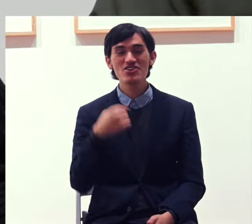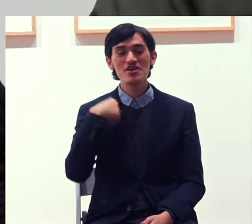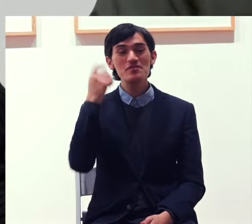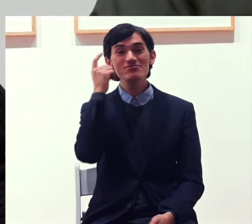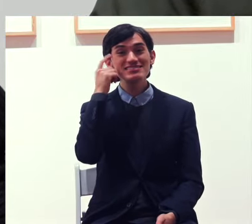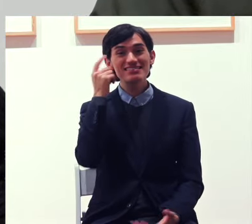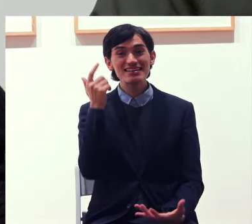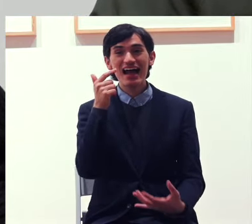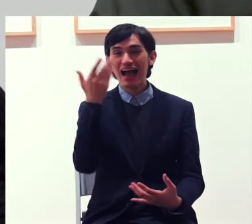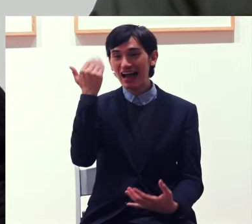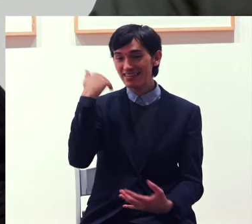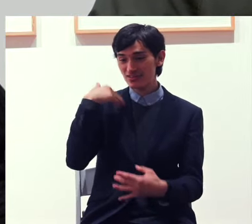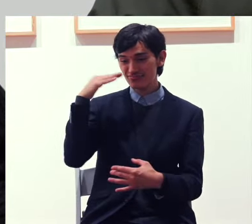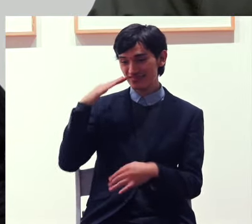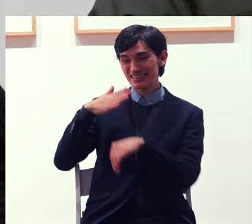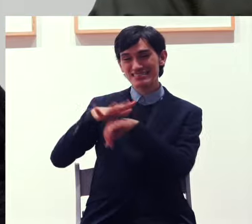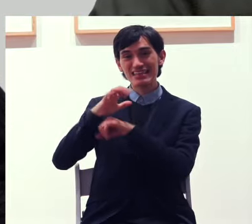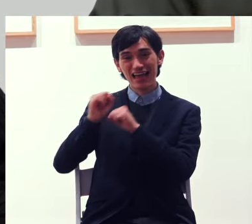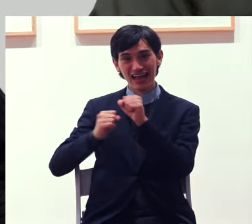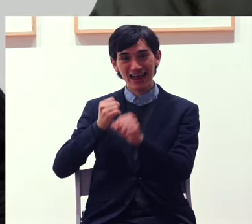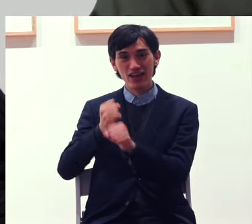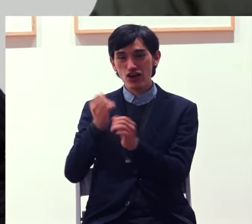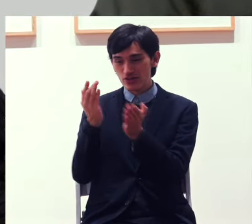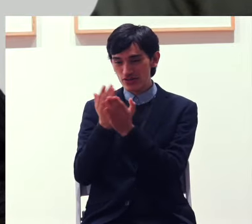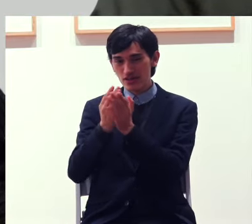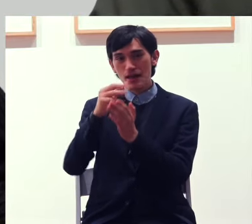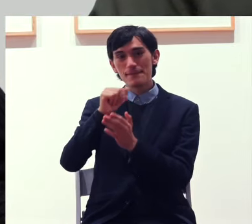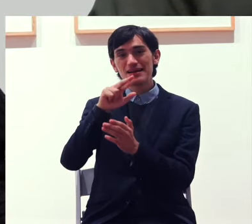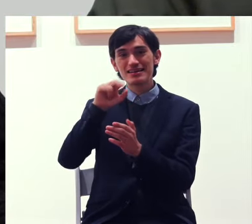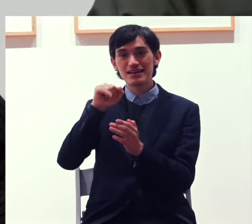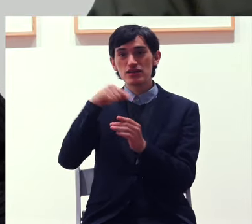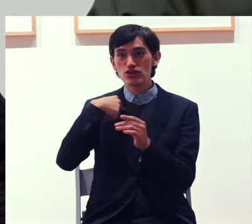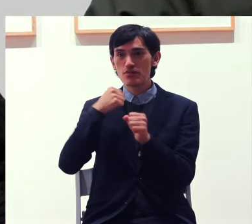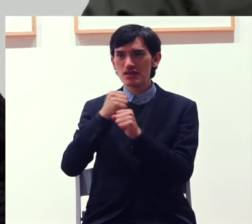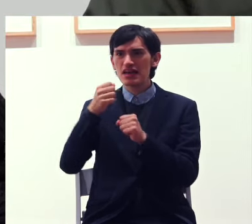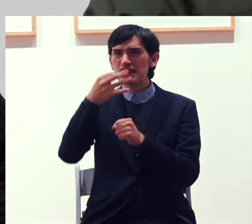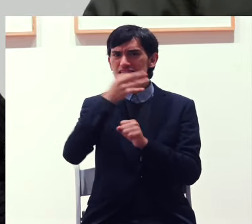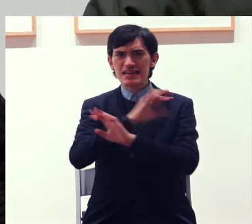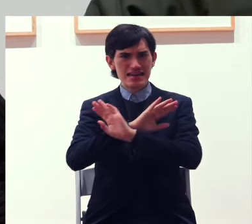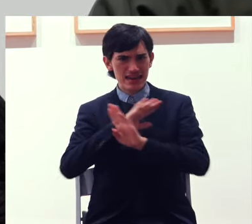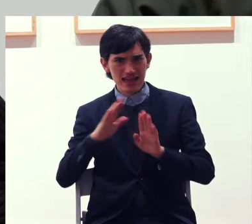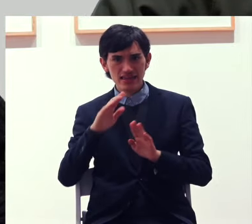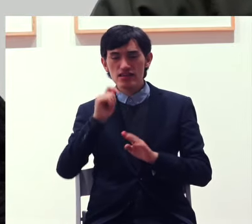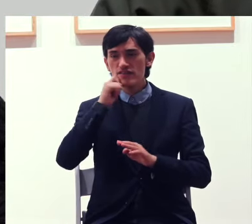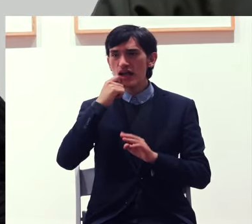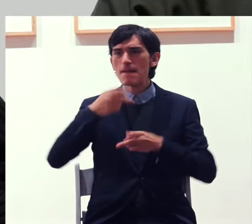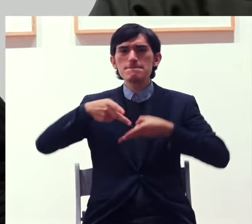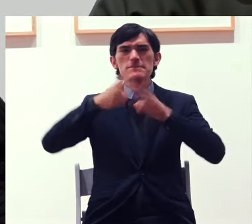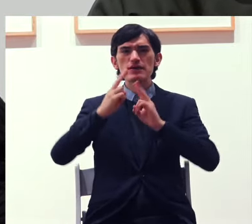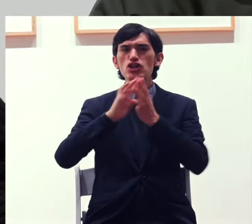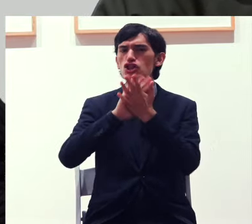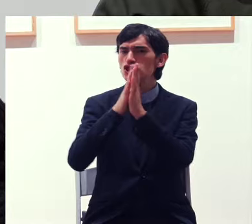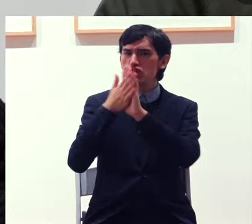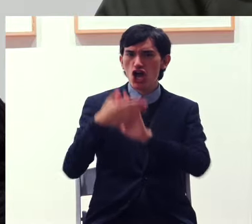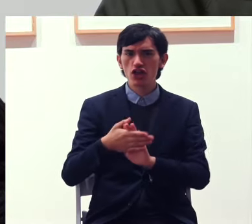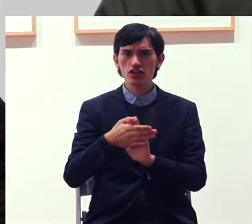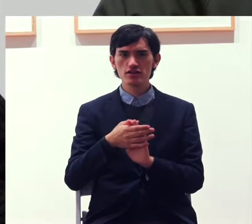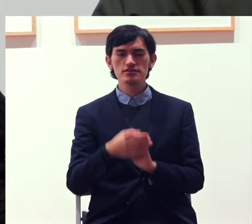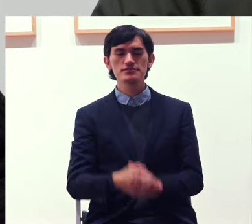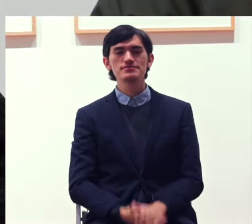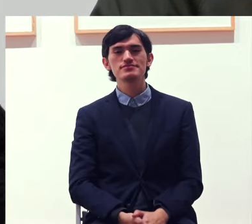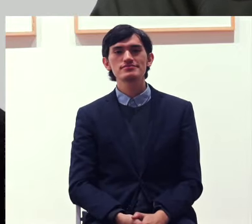Yo pensé que cuando yo tenía 15 años que estudiar arte me haría libre, nadie me podía decir nada y todo iba a estar permitido. La libertad